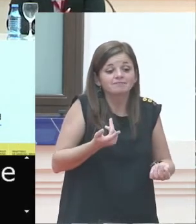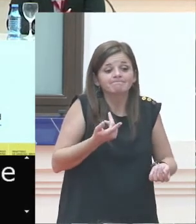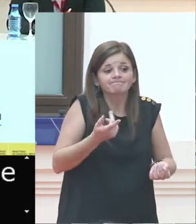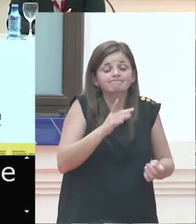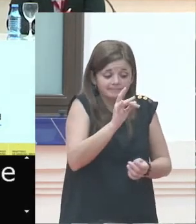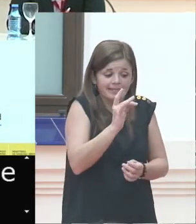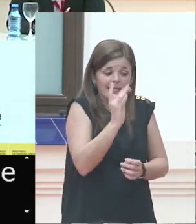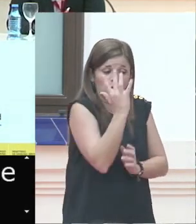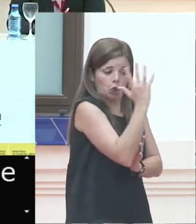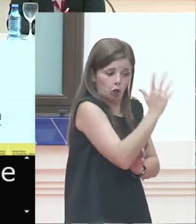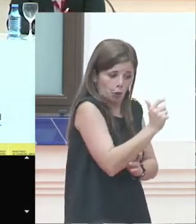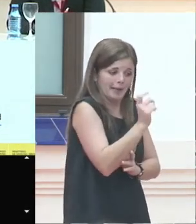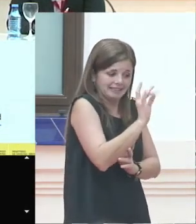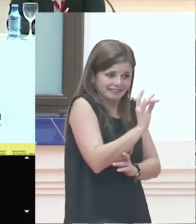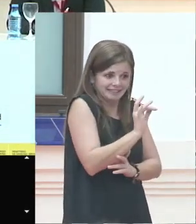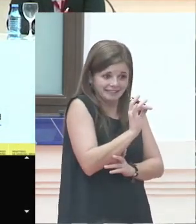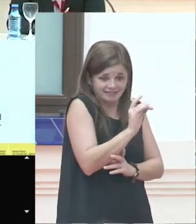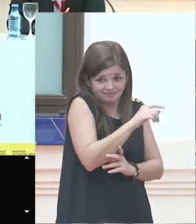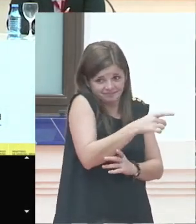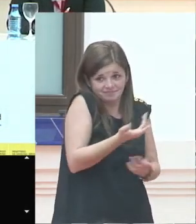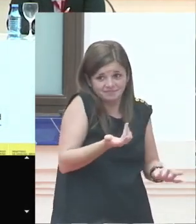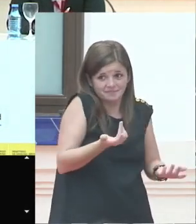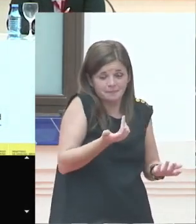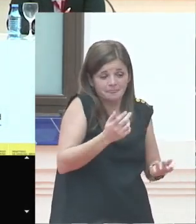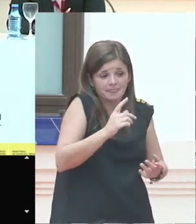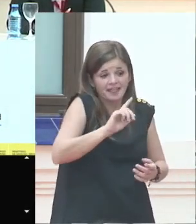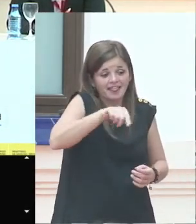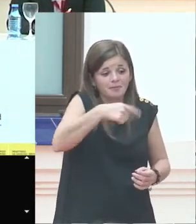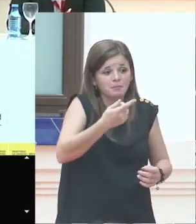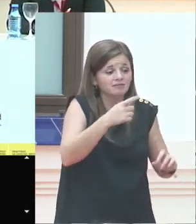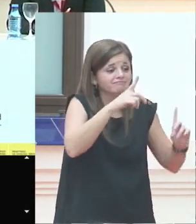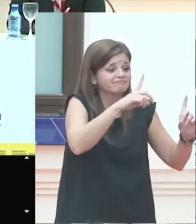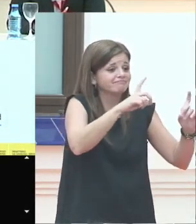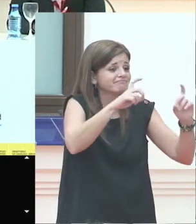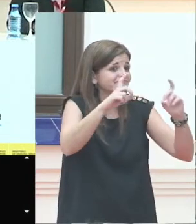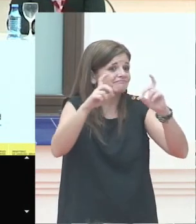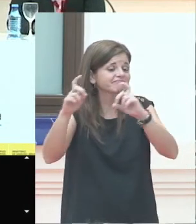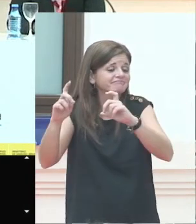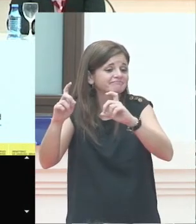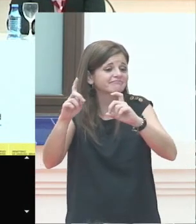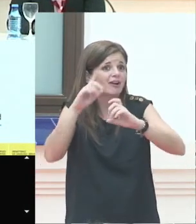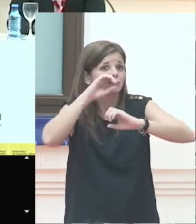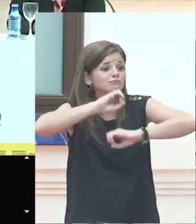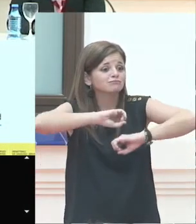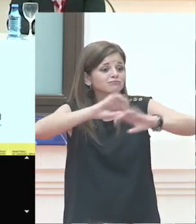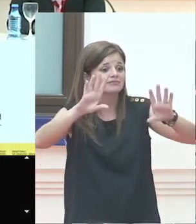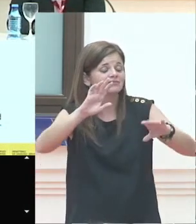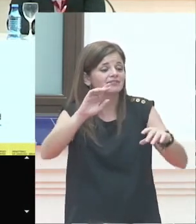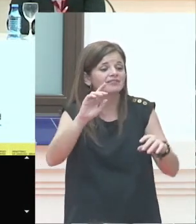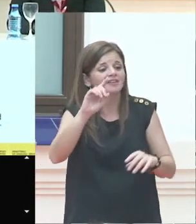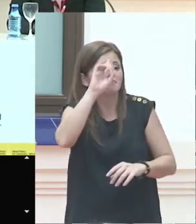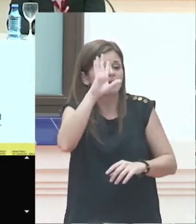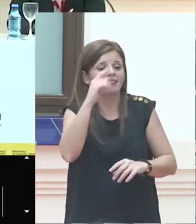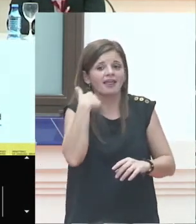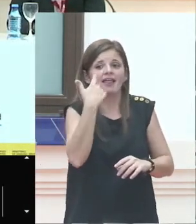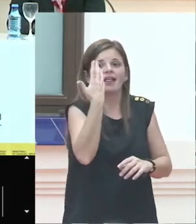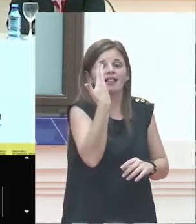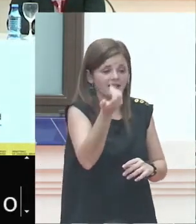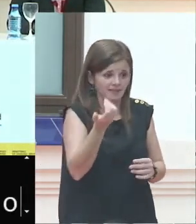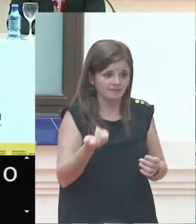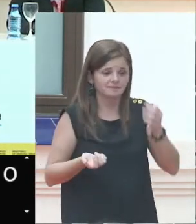de demandar al señor. Es decir, es verdad, no digo que no. A ver, tampoco soy un abogado, pero no me parece descabellado que este señor ponga una